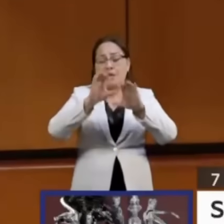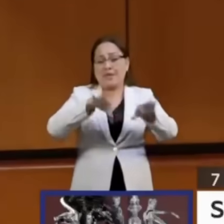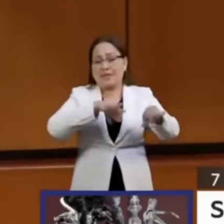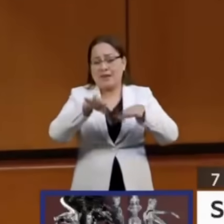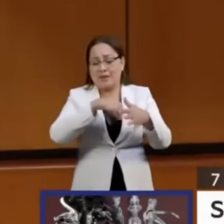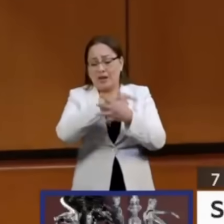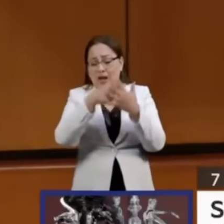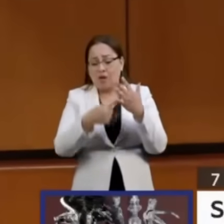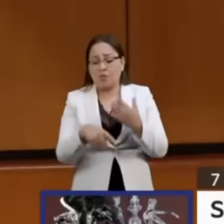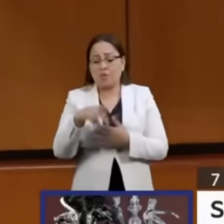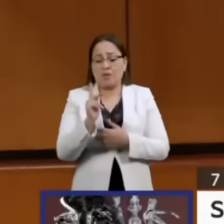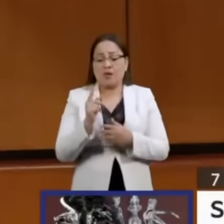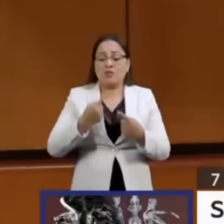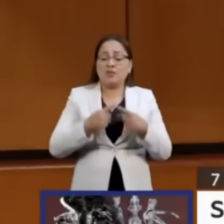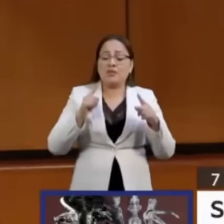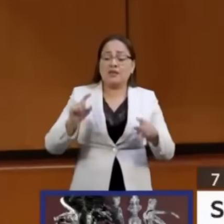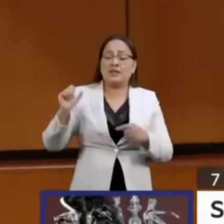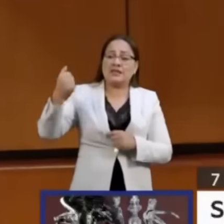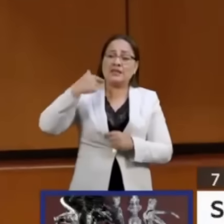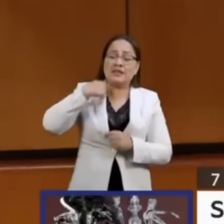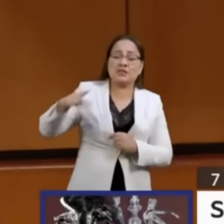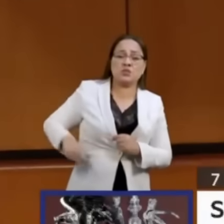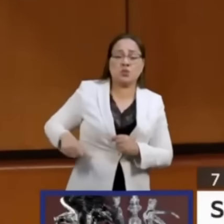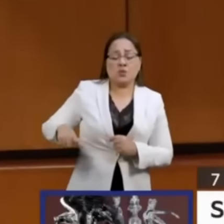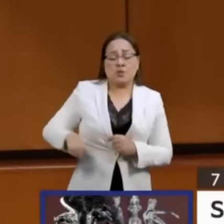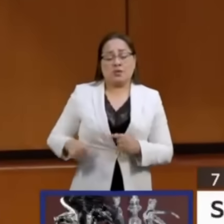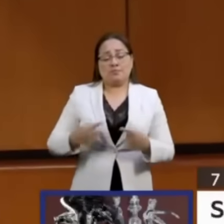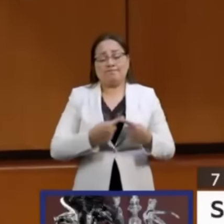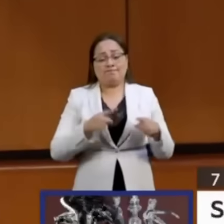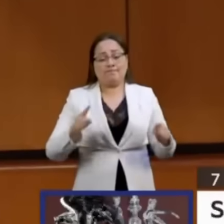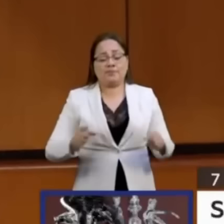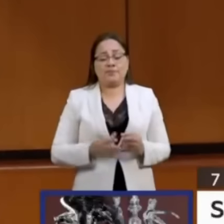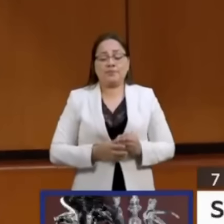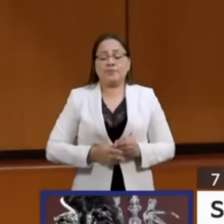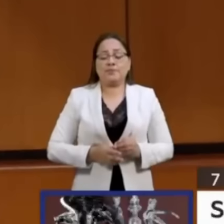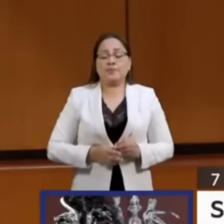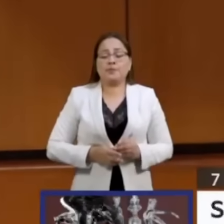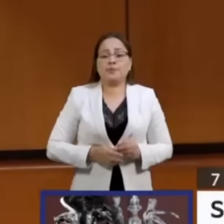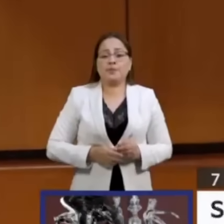muy distinta en pasadas administraciones.